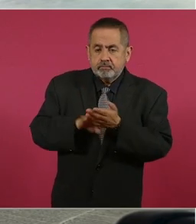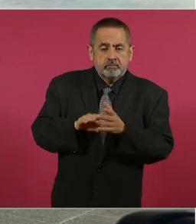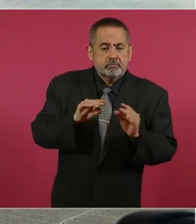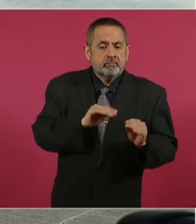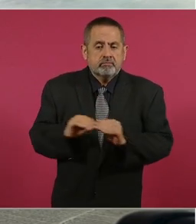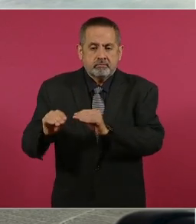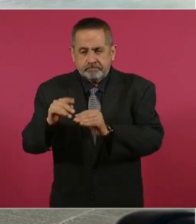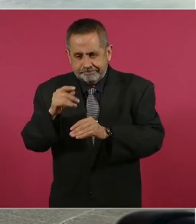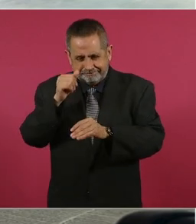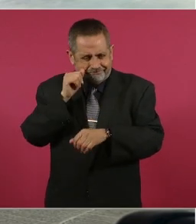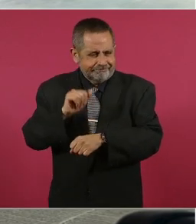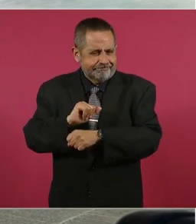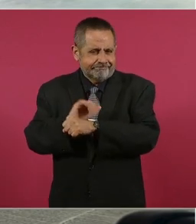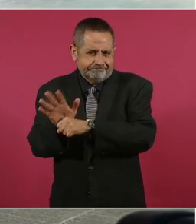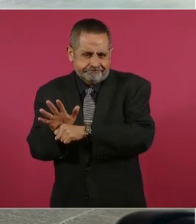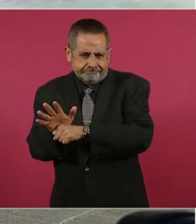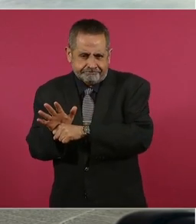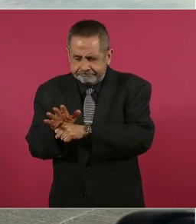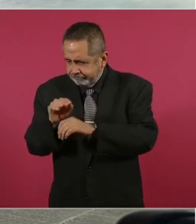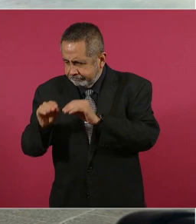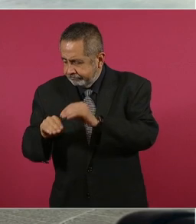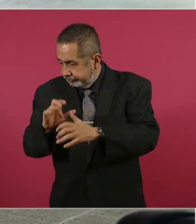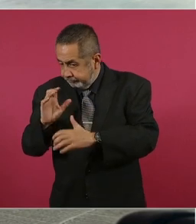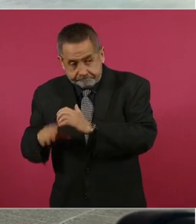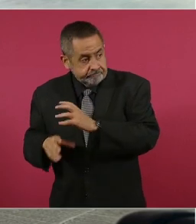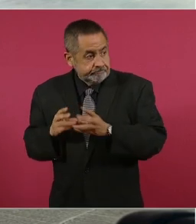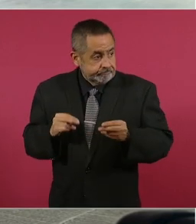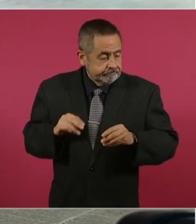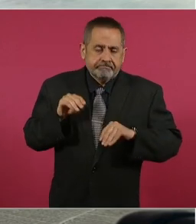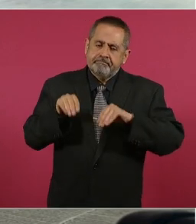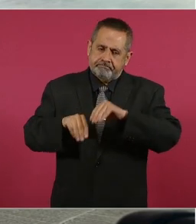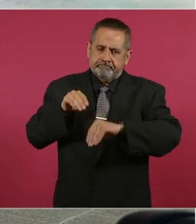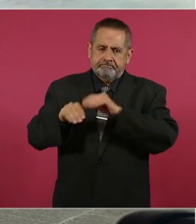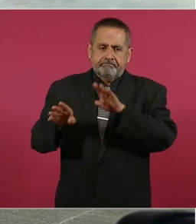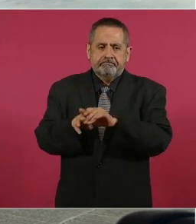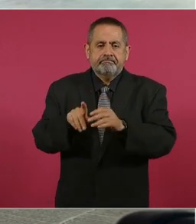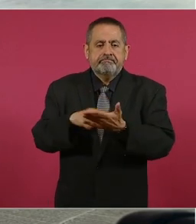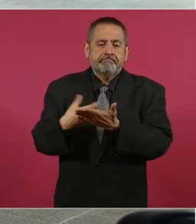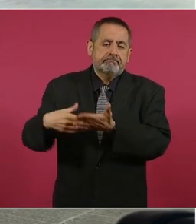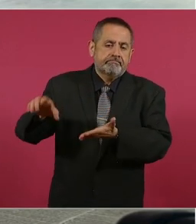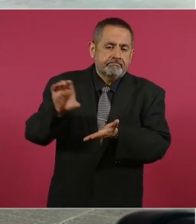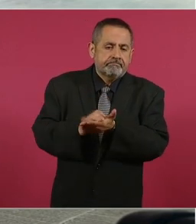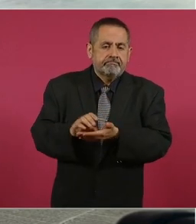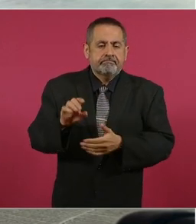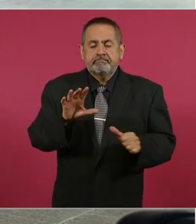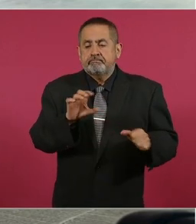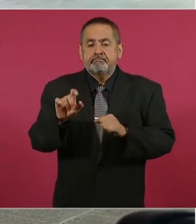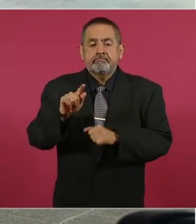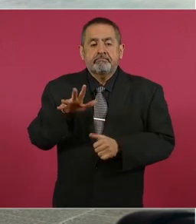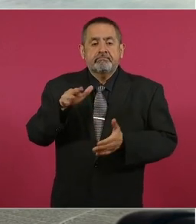funcionamiento para la atención de COVID-19, una inversión de 675 millones de pesos. Y también allá en Sinaloa, el